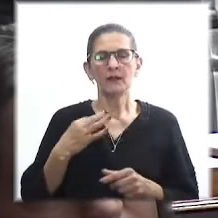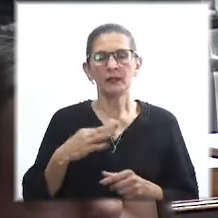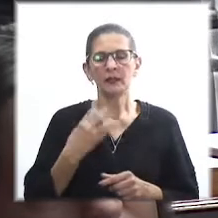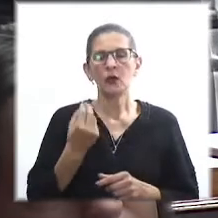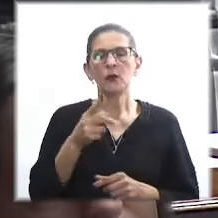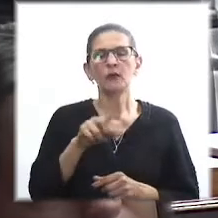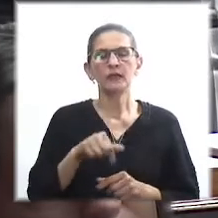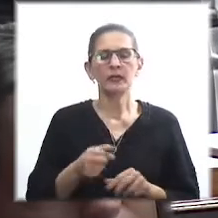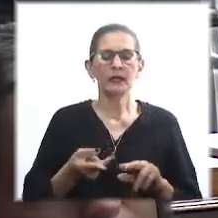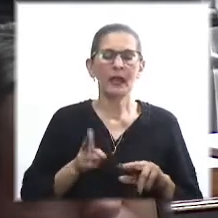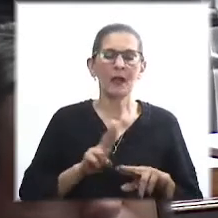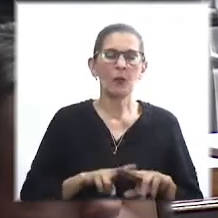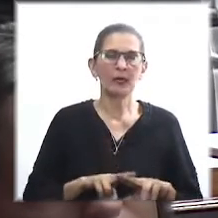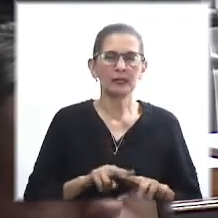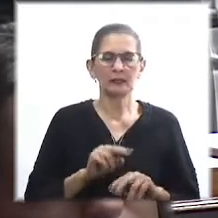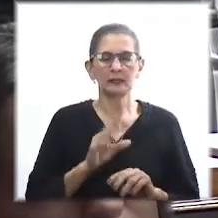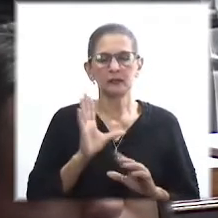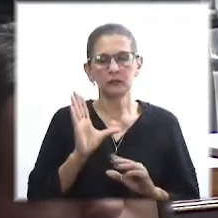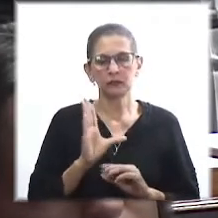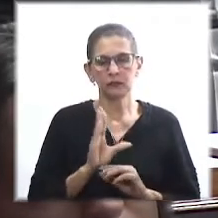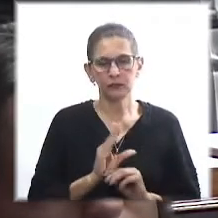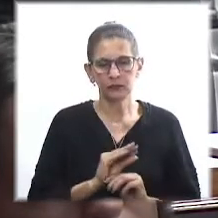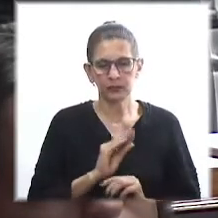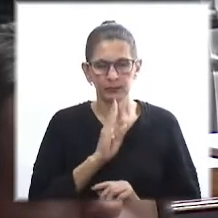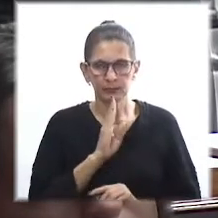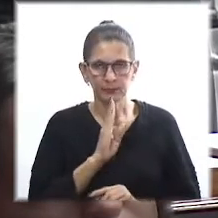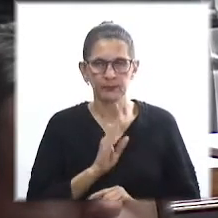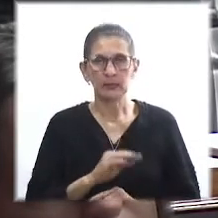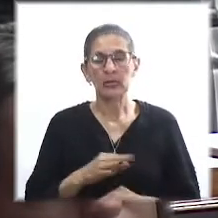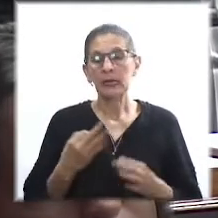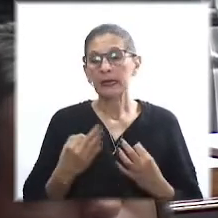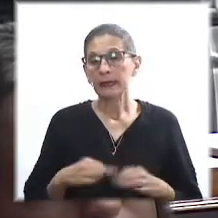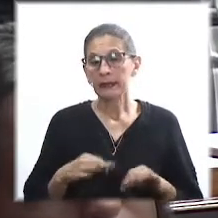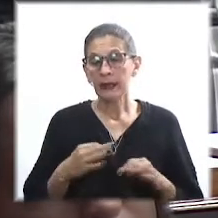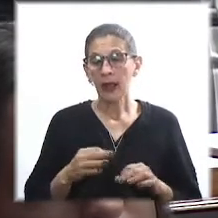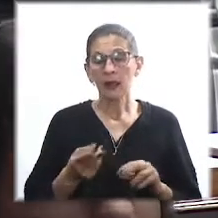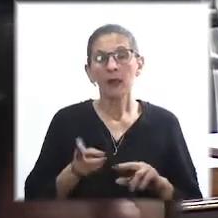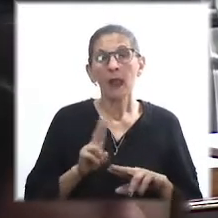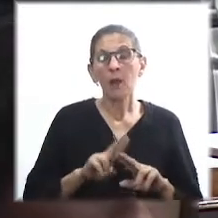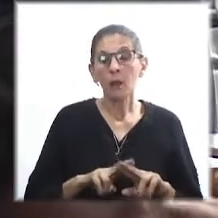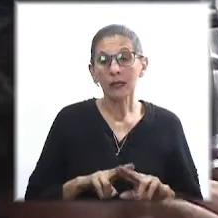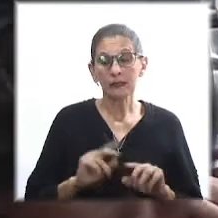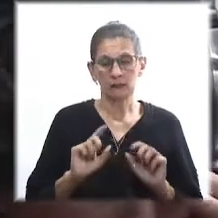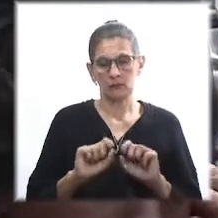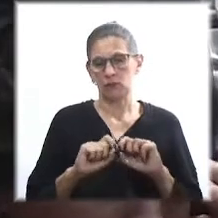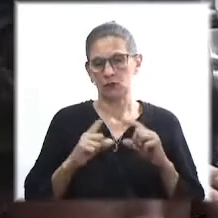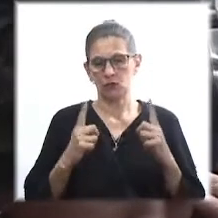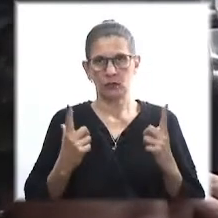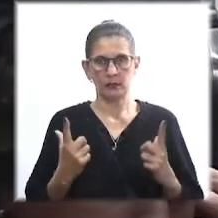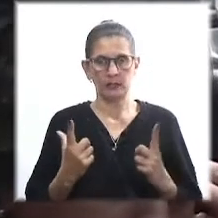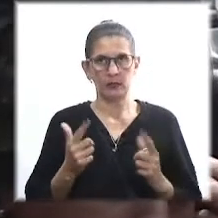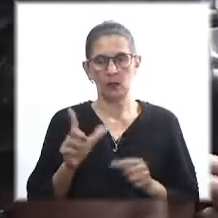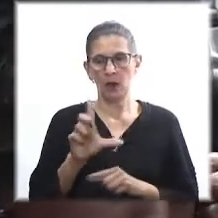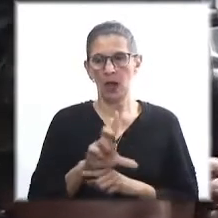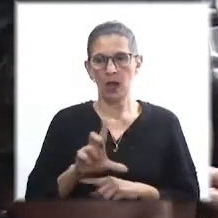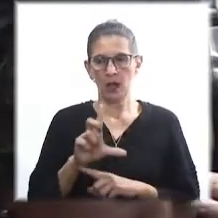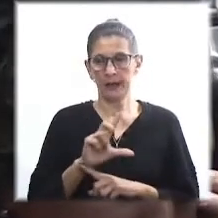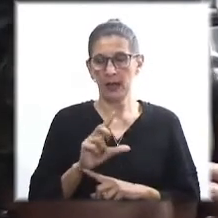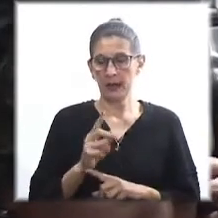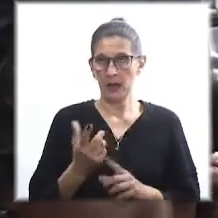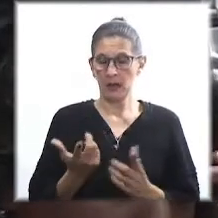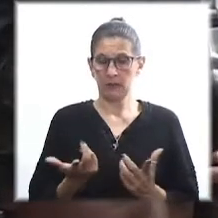muerte, tan callando. Realmente la muerte lo sorprendió al doctor Larrañaga de manera